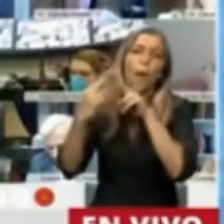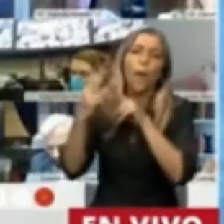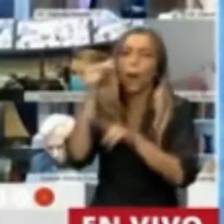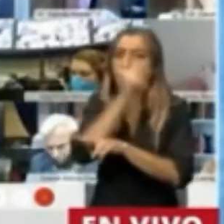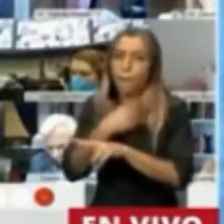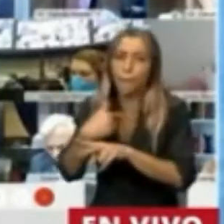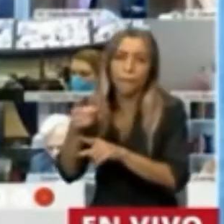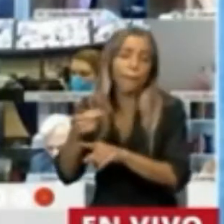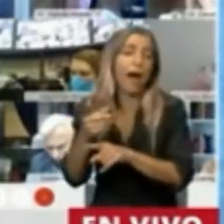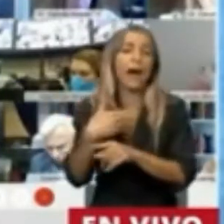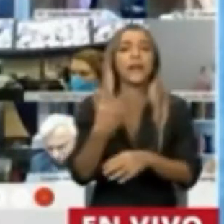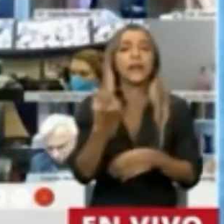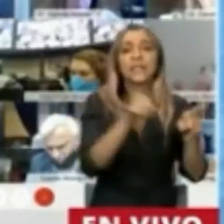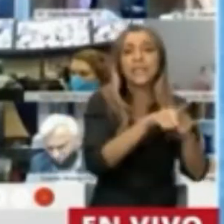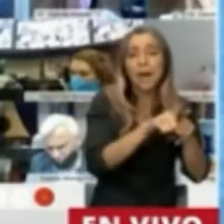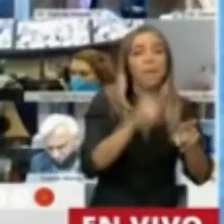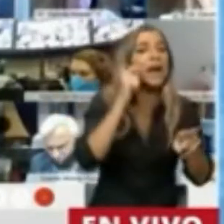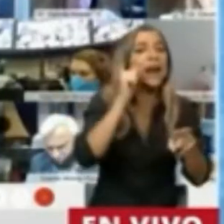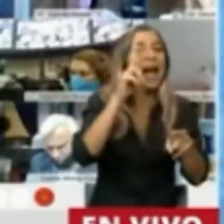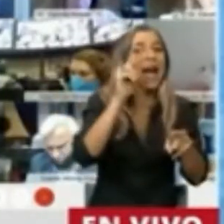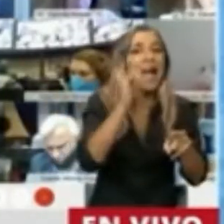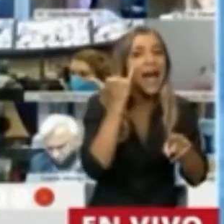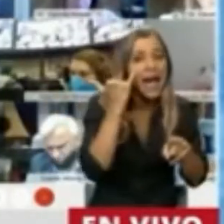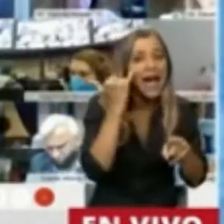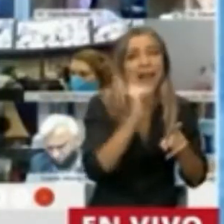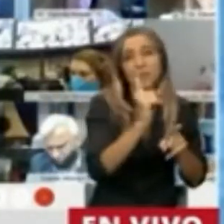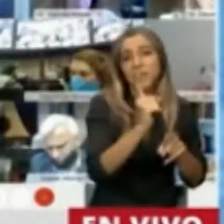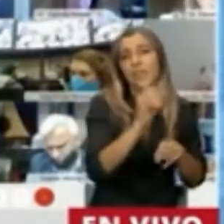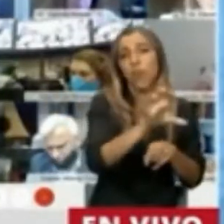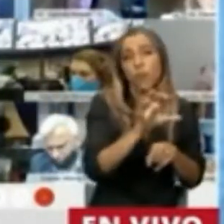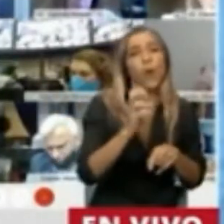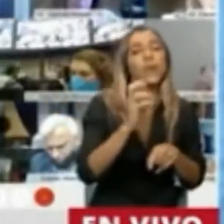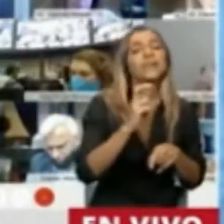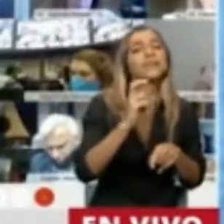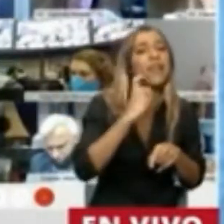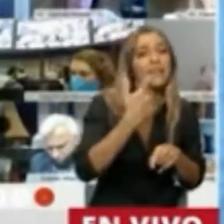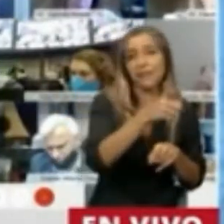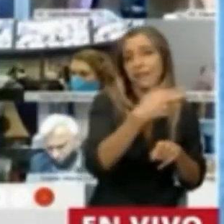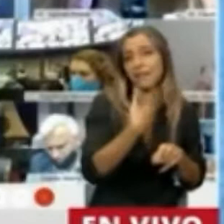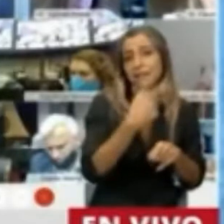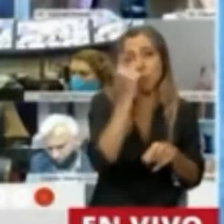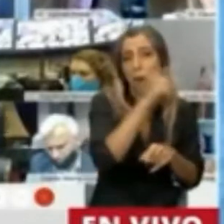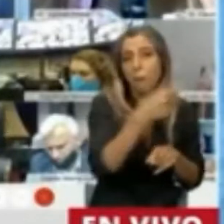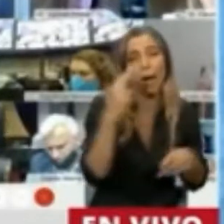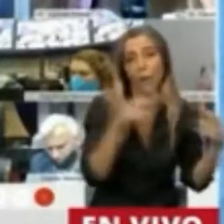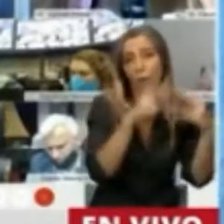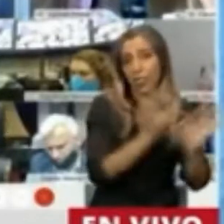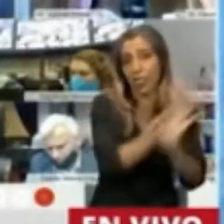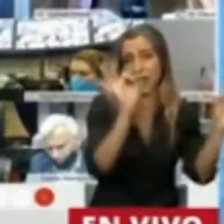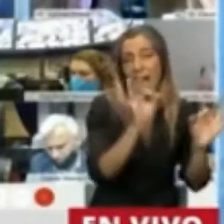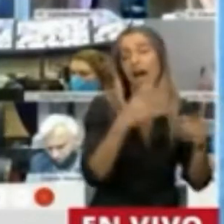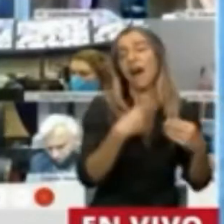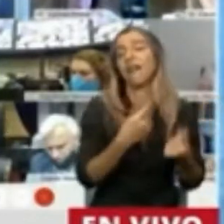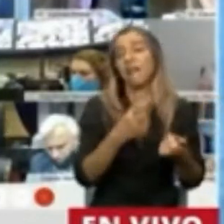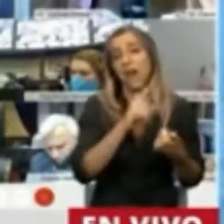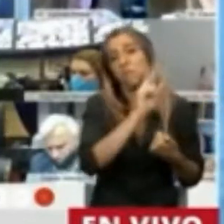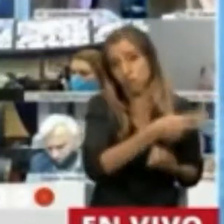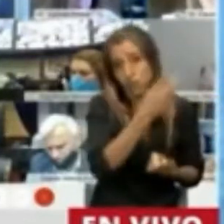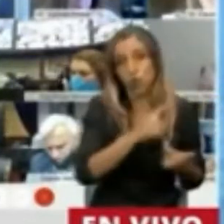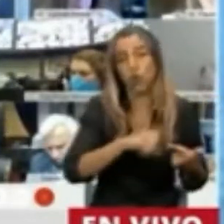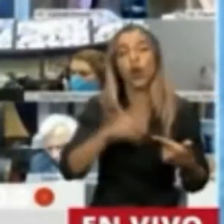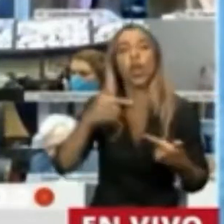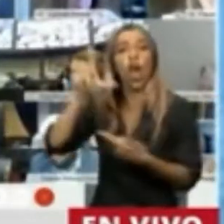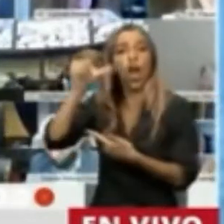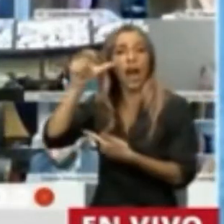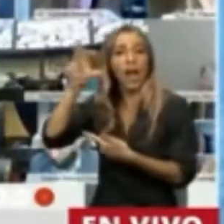Córdoba. Las hermanas Garay no pudieron ver a su padre muriéndose en la provincia de San Luis por una decisión irracional del gobernador de la provincia de